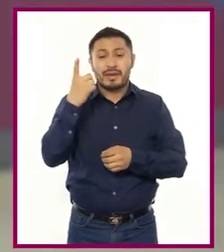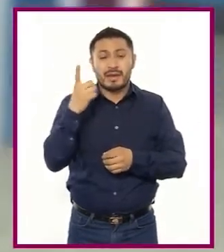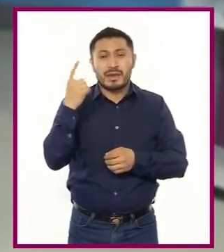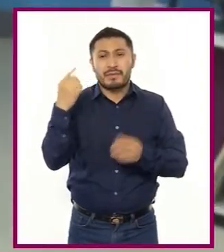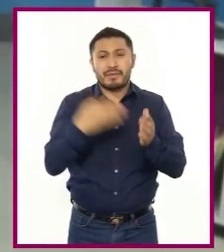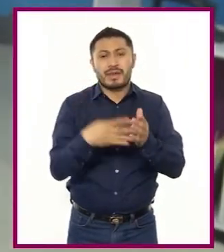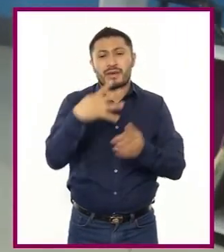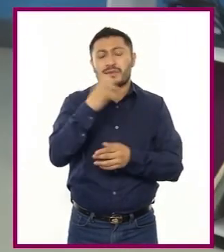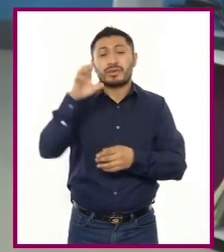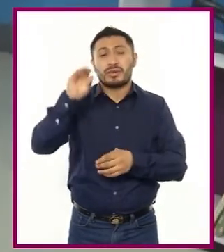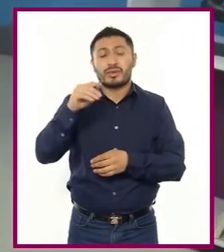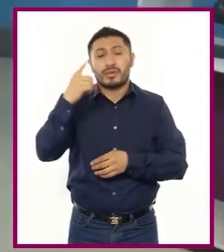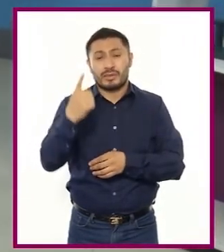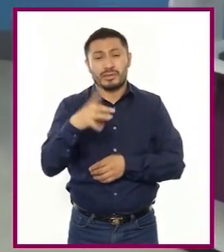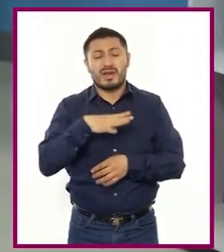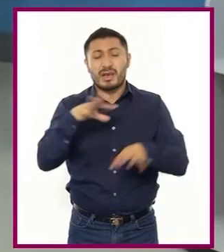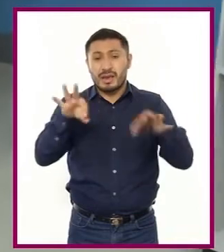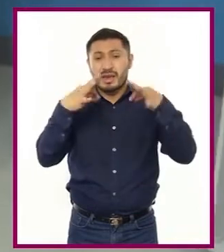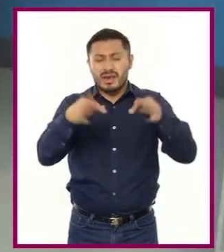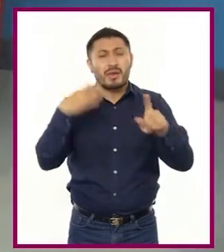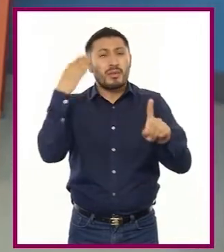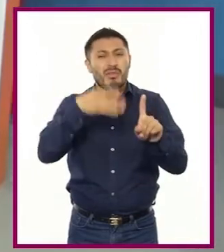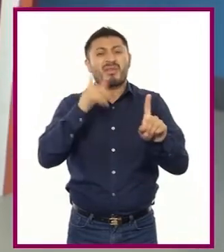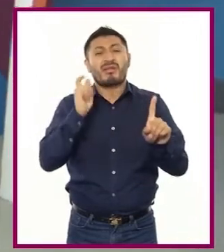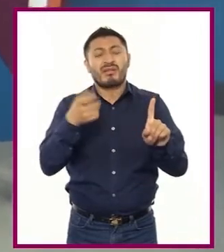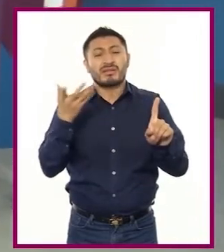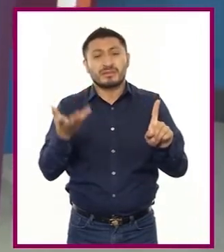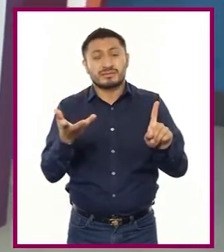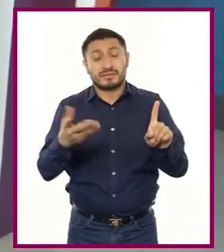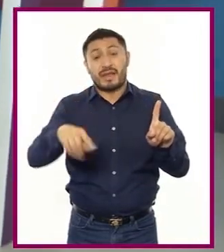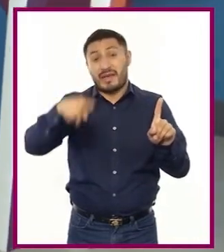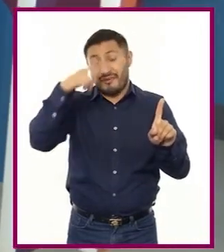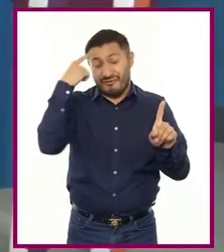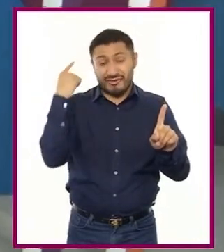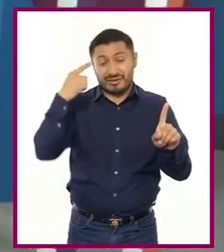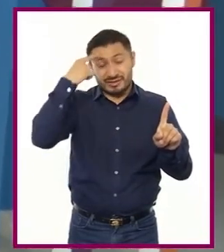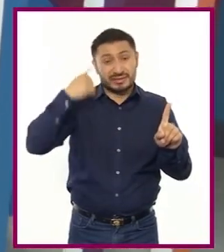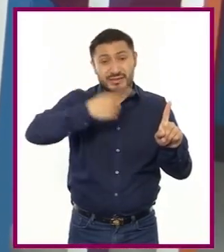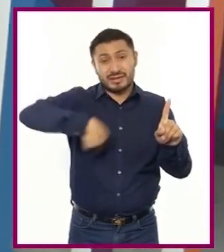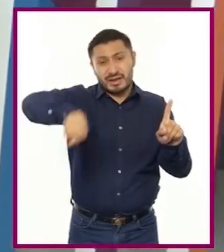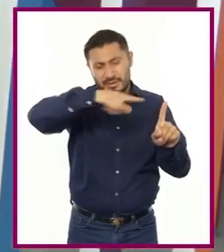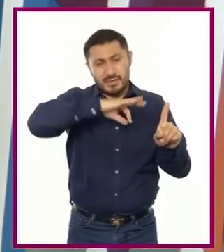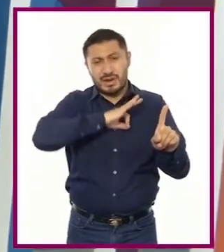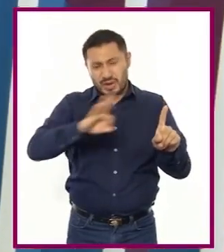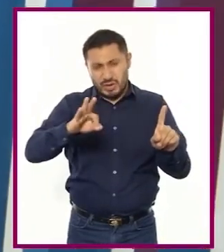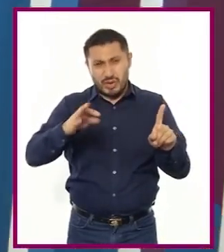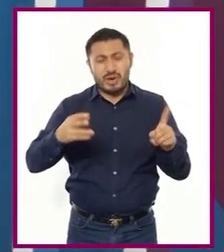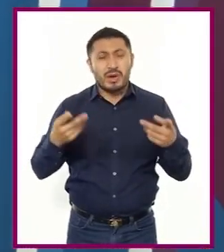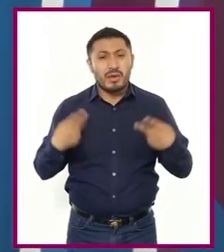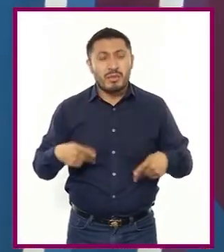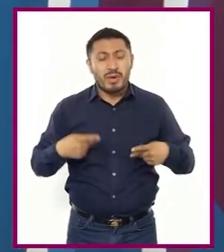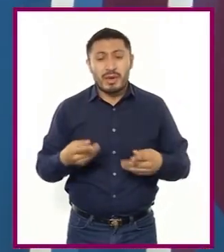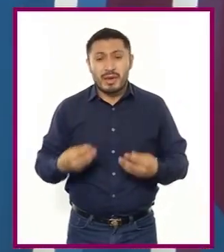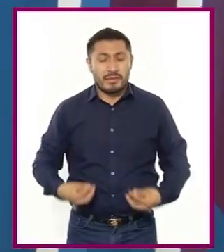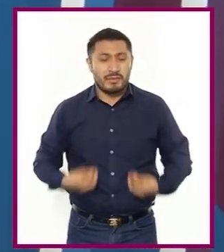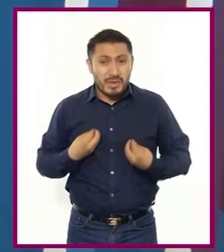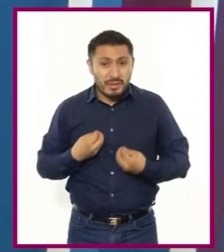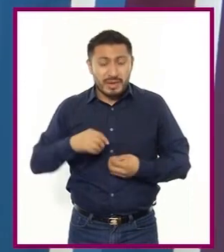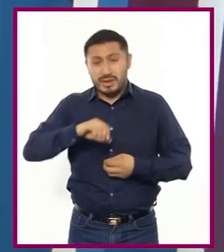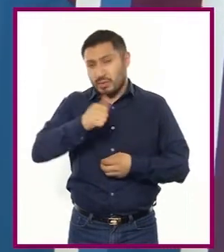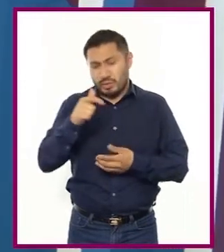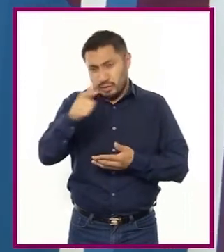1991. Instrumento que tiene como objetivo facilitar a las personas residentes en un estado